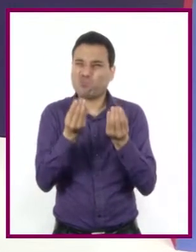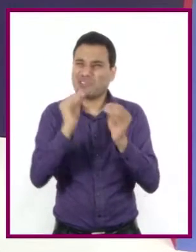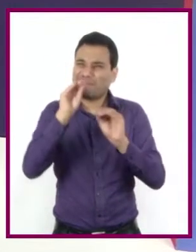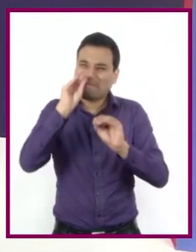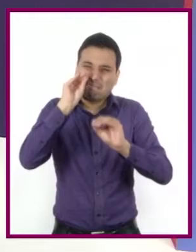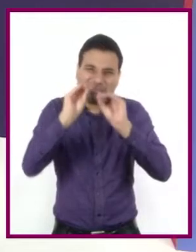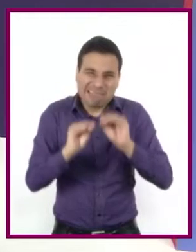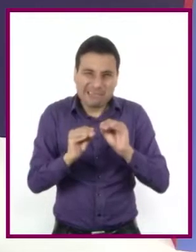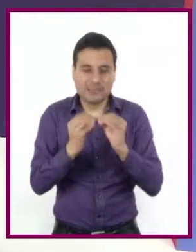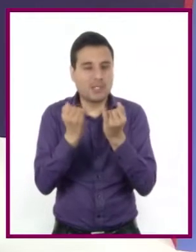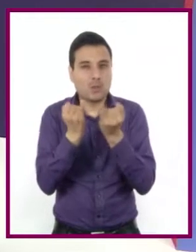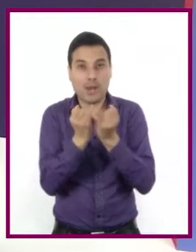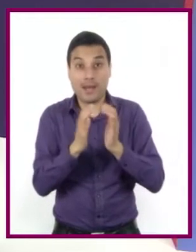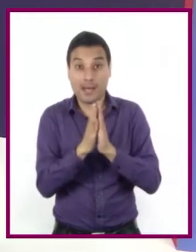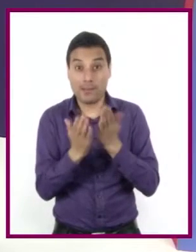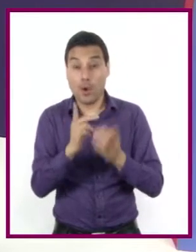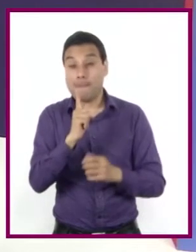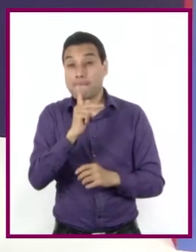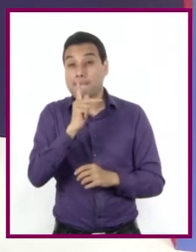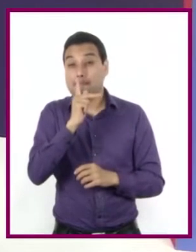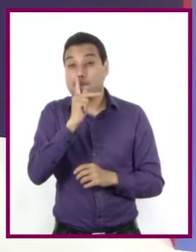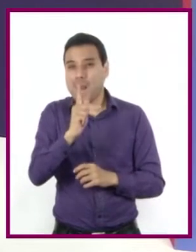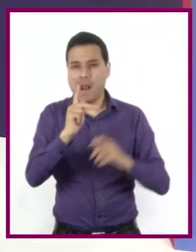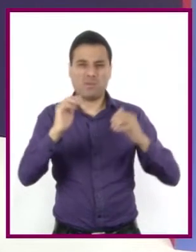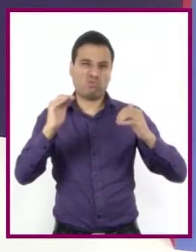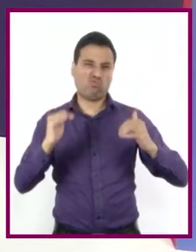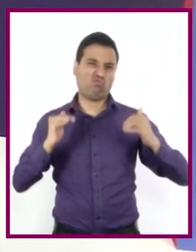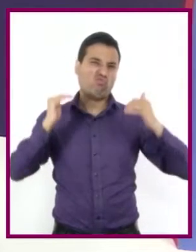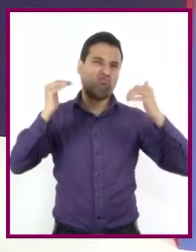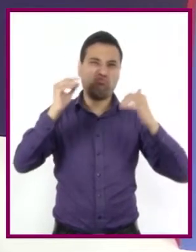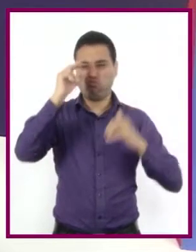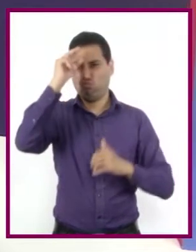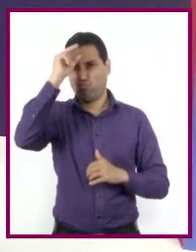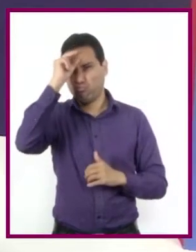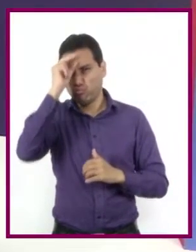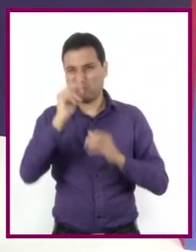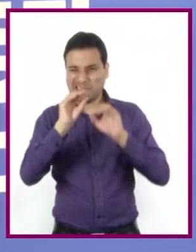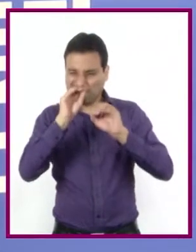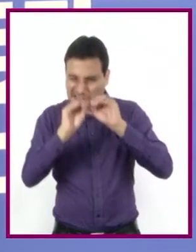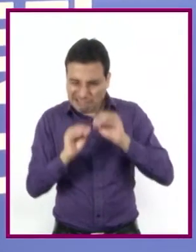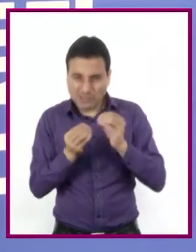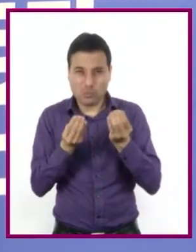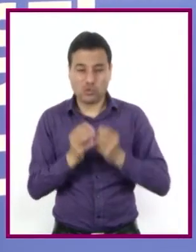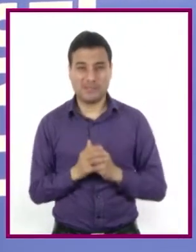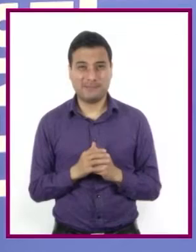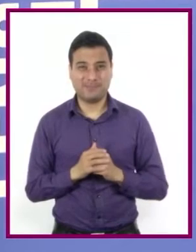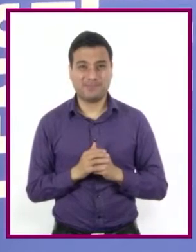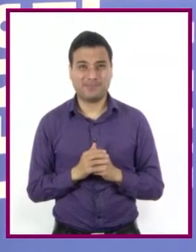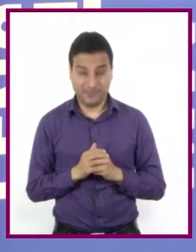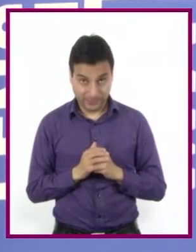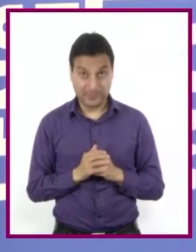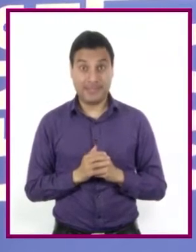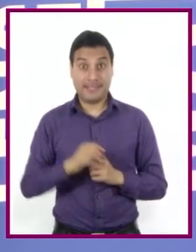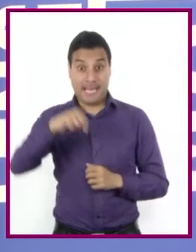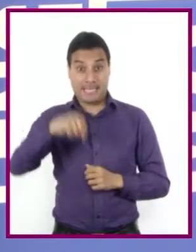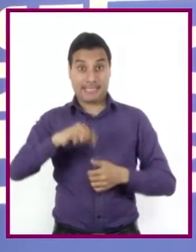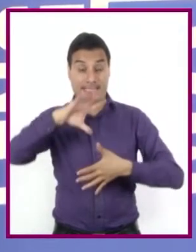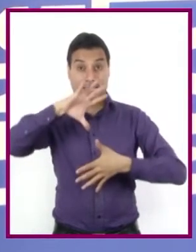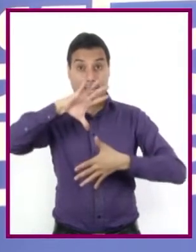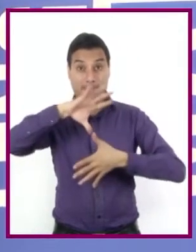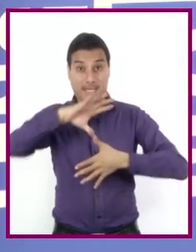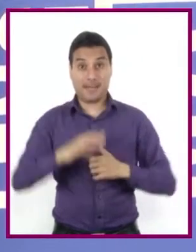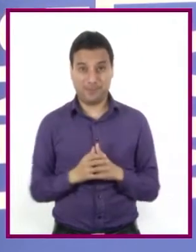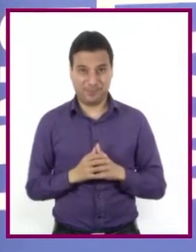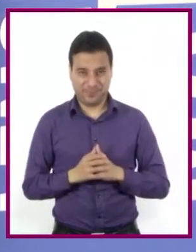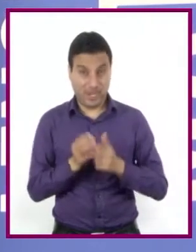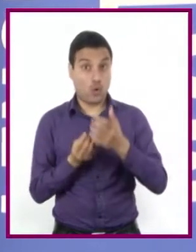palabras cultas, volviéndolo así erudito y rebuscado. En el Nuevo Mundo, y muy especialmente en